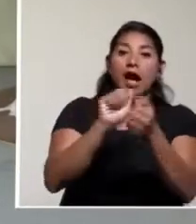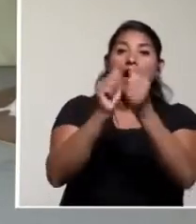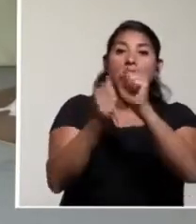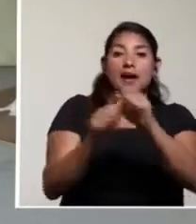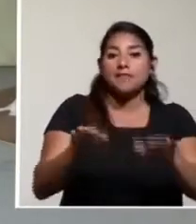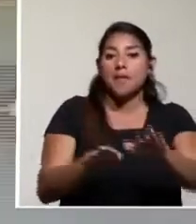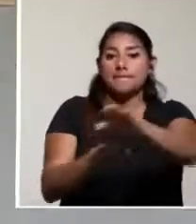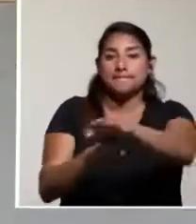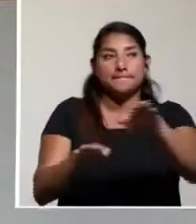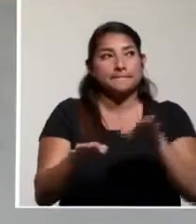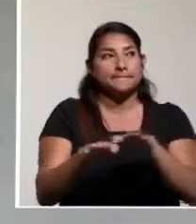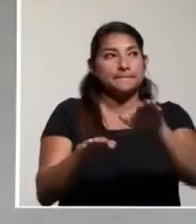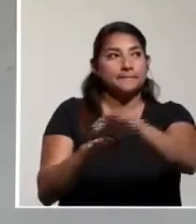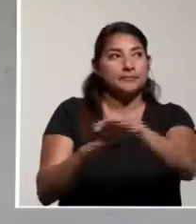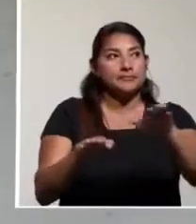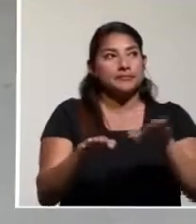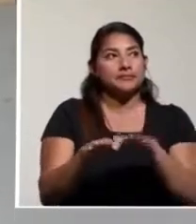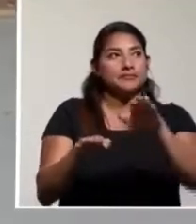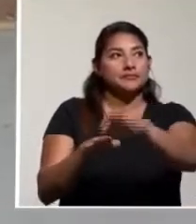¡Otro lado!